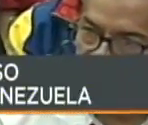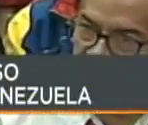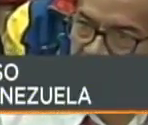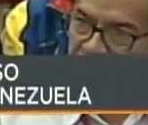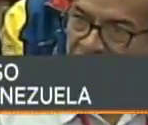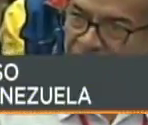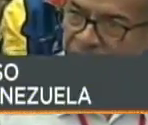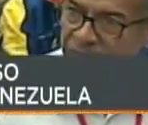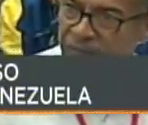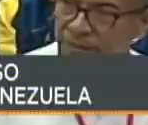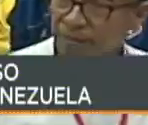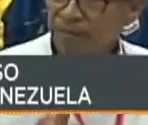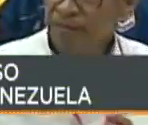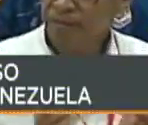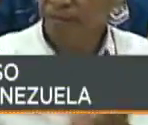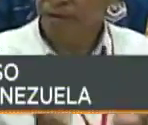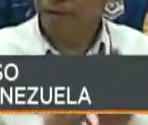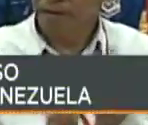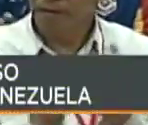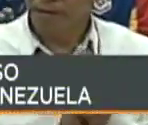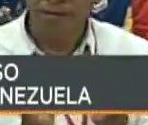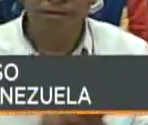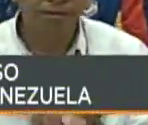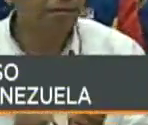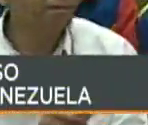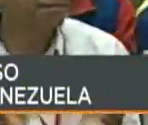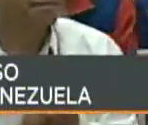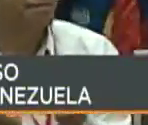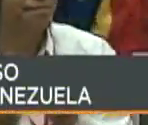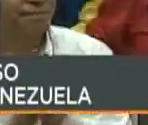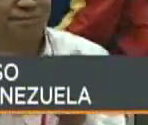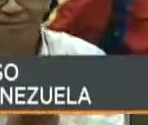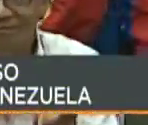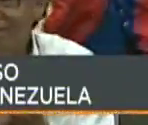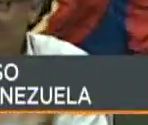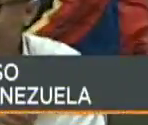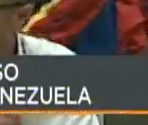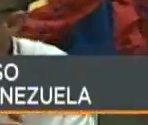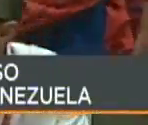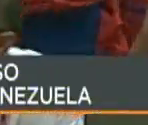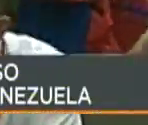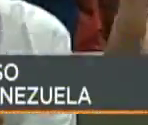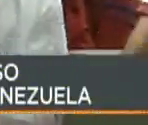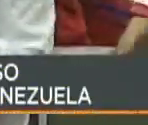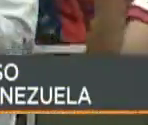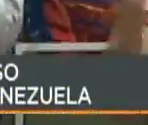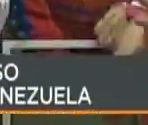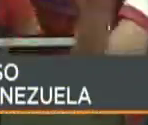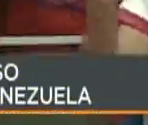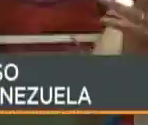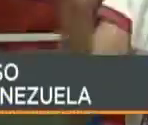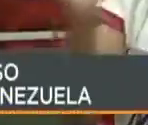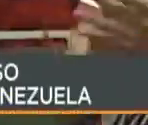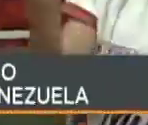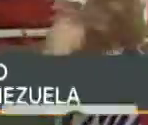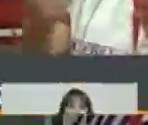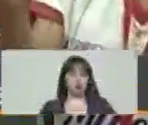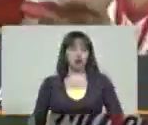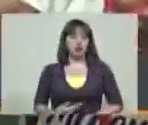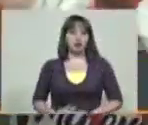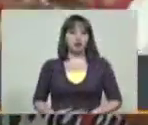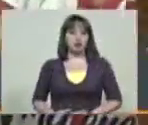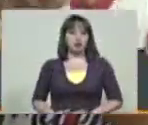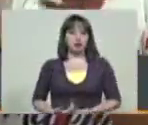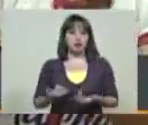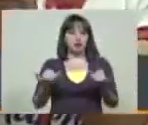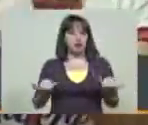jóvenes del partido socialista unido de venezuela las mujeres jóvenes muchachos y muchachas del partido socialista unido de venezuela